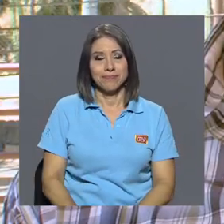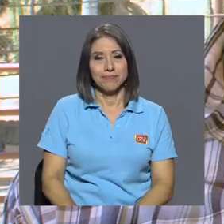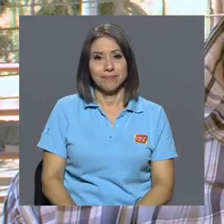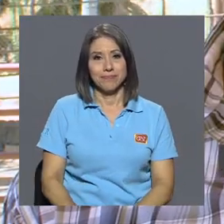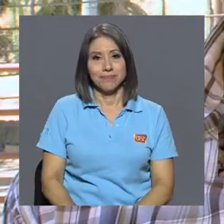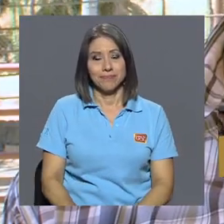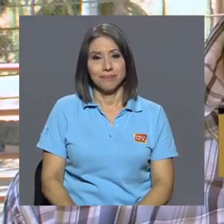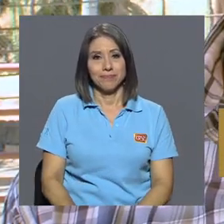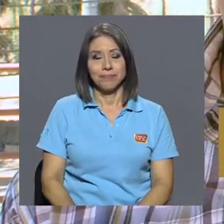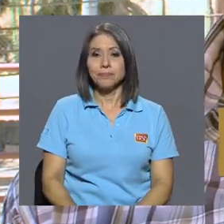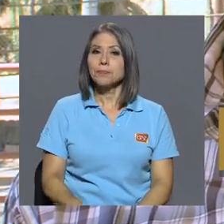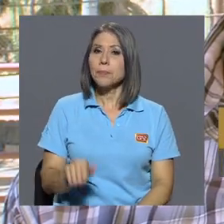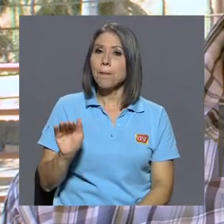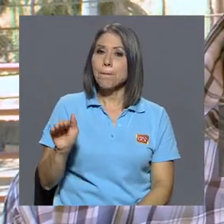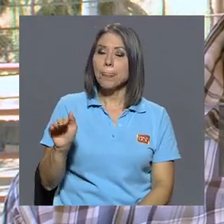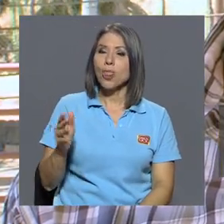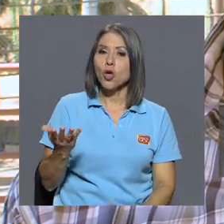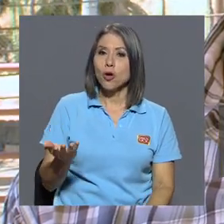Jorge,